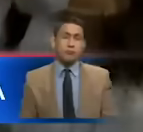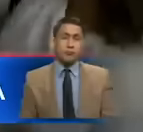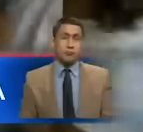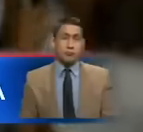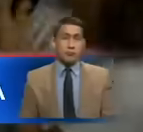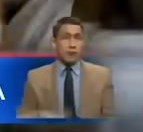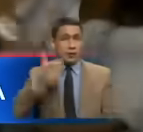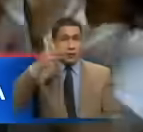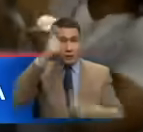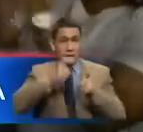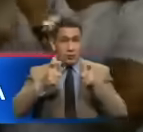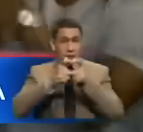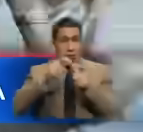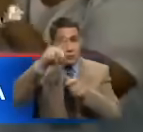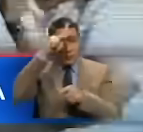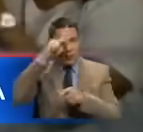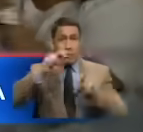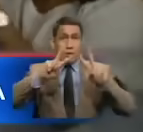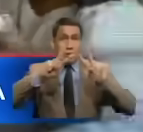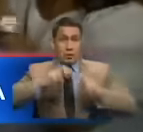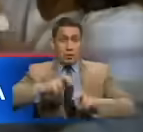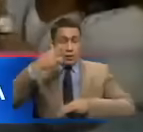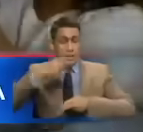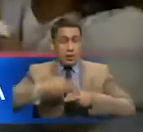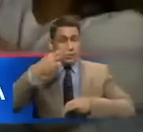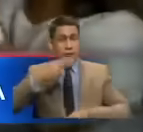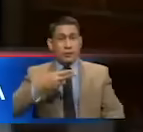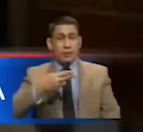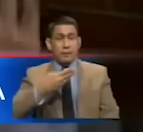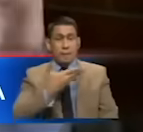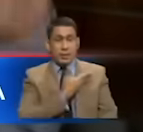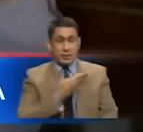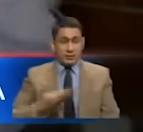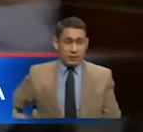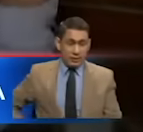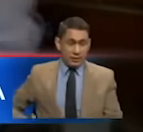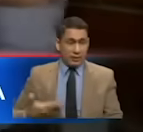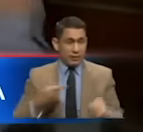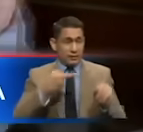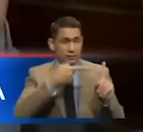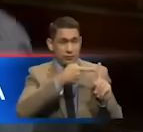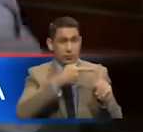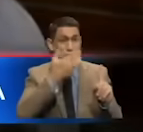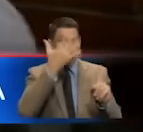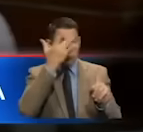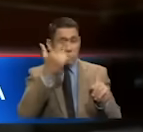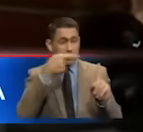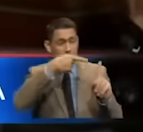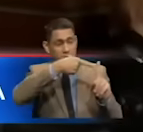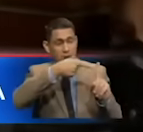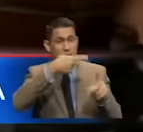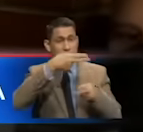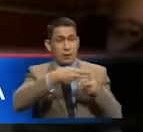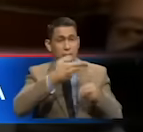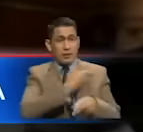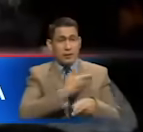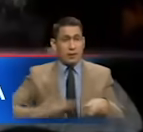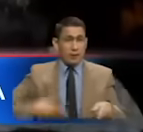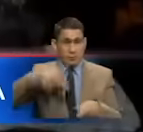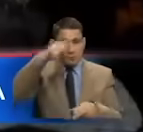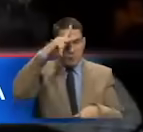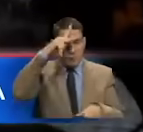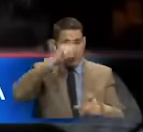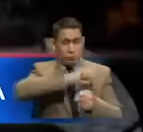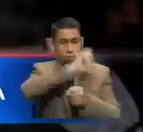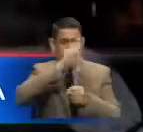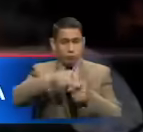de Perú confirmó que investiga al expresidente peruano Martín Vizcarra como presunto líder de una red criminal denominada Los Intocables de